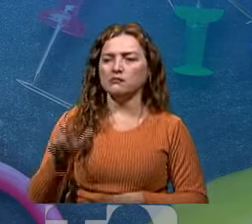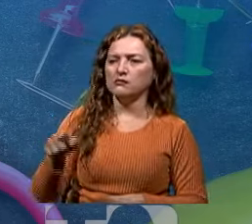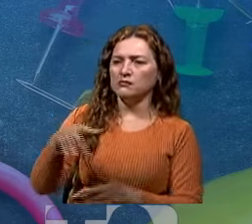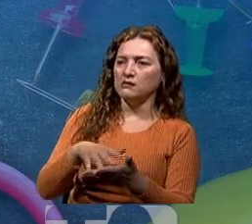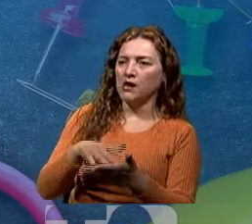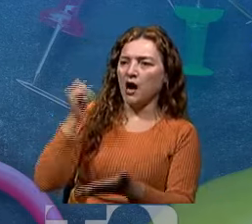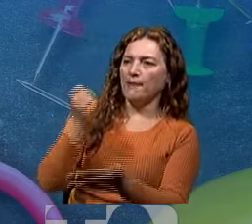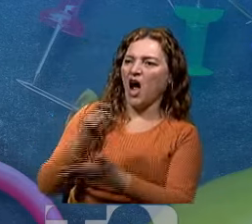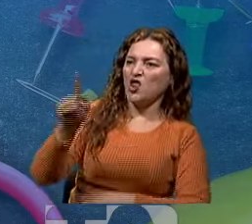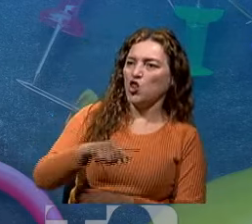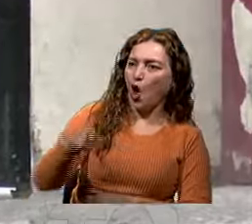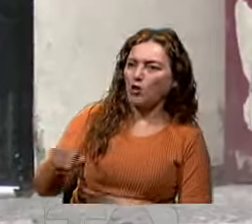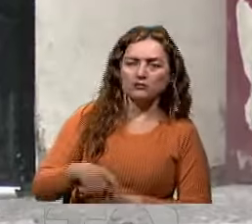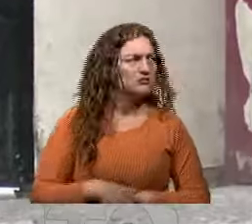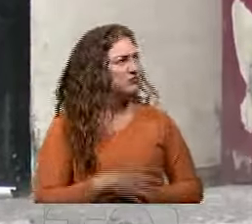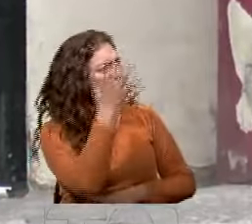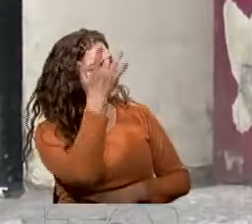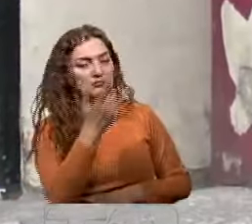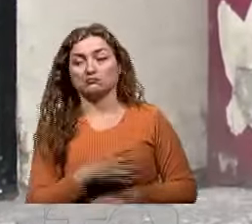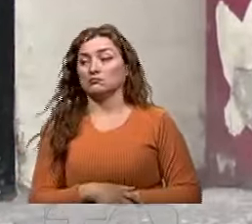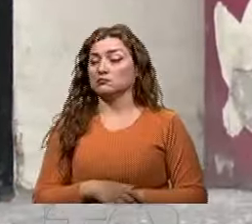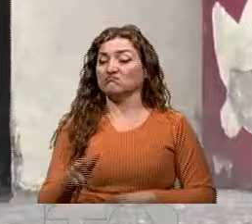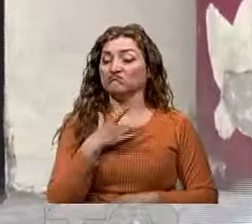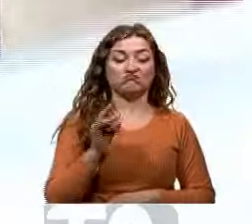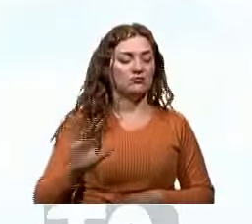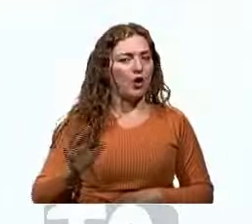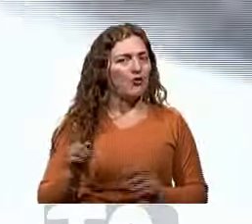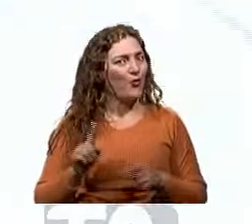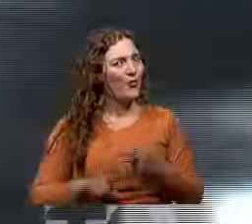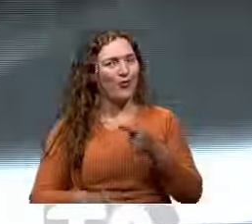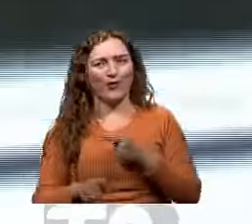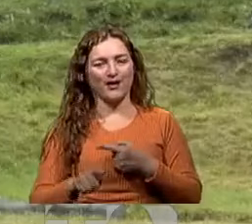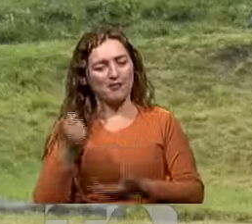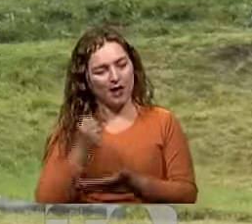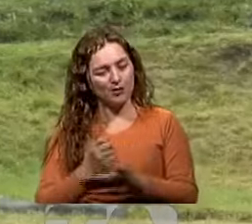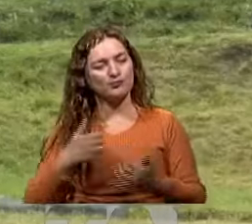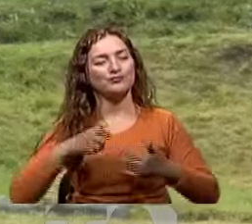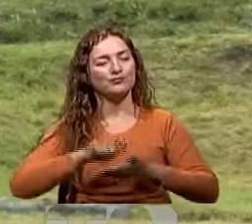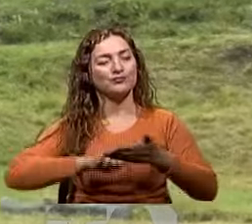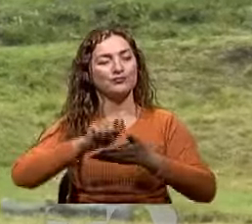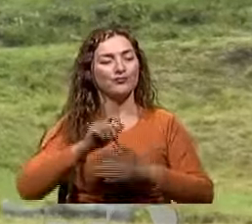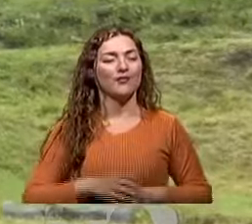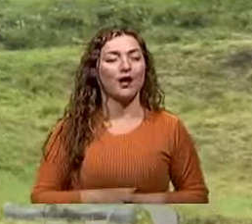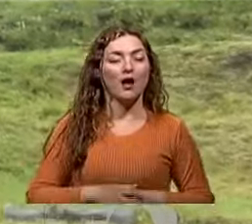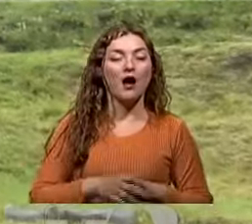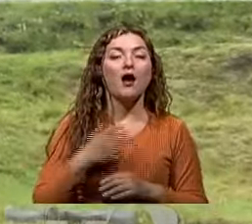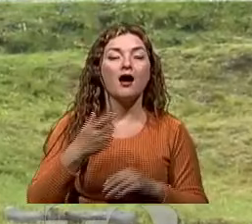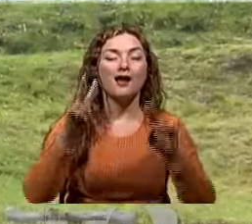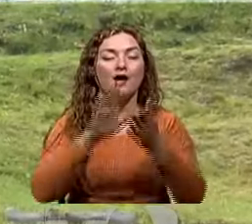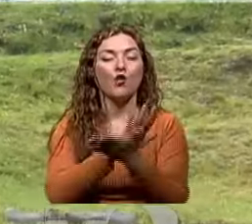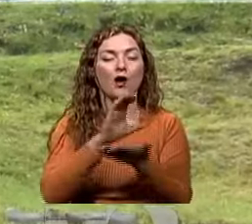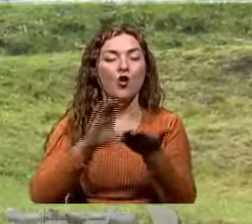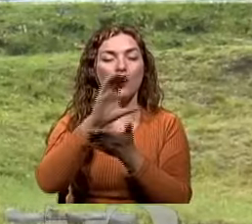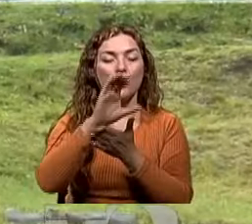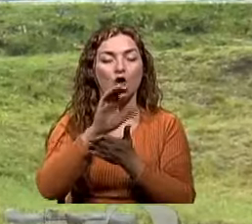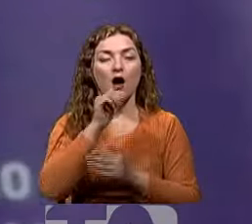los estudiantes. Eso mientras que en las instituciones particulares y fiscomisionales el incremento de pensiones deberá ser socializado antes